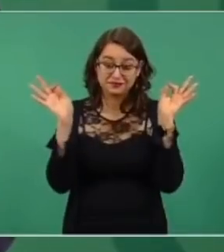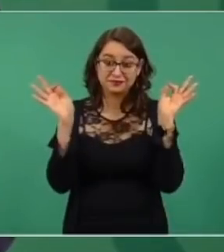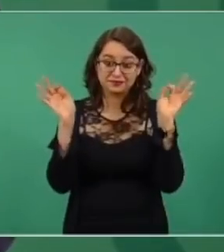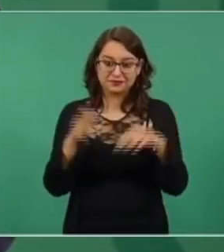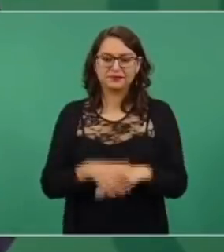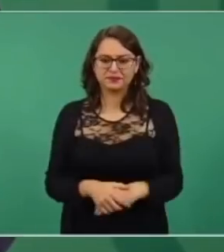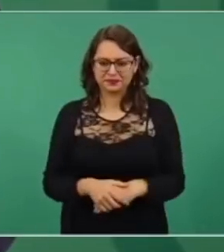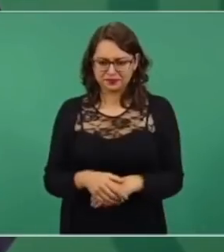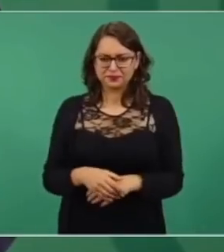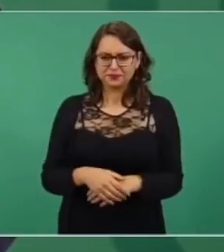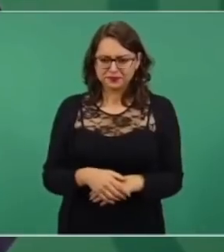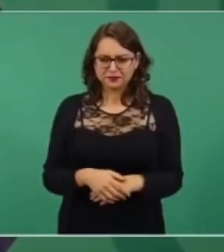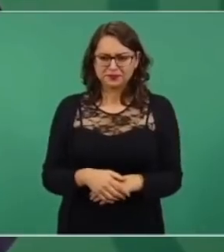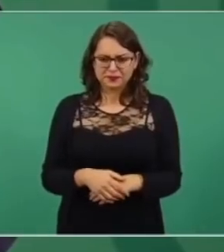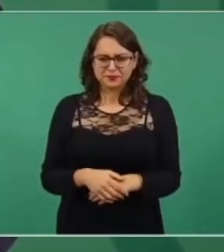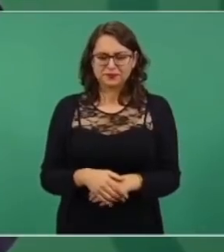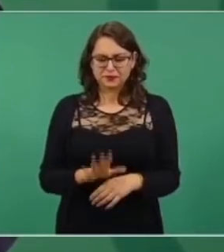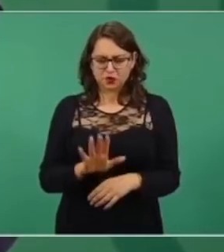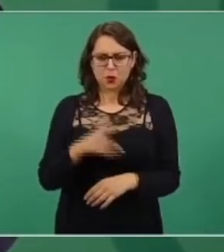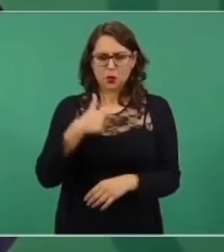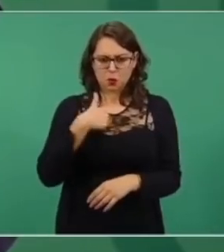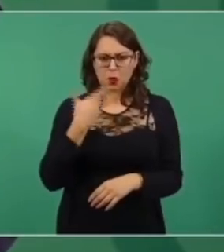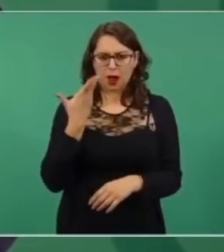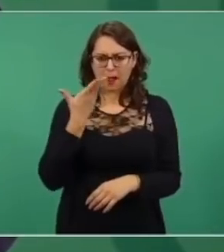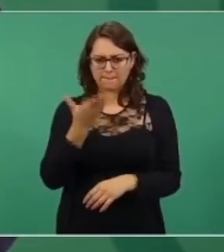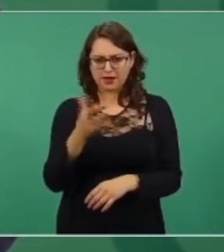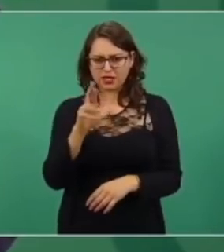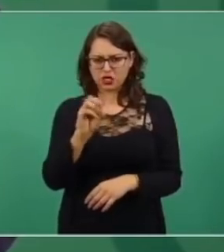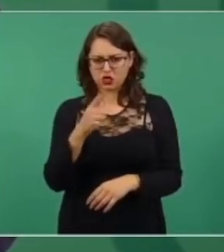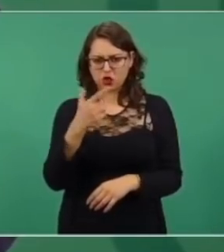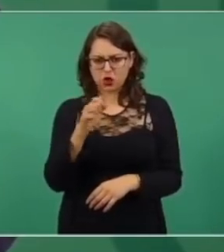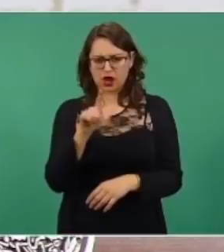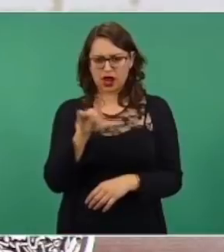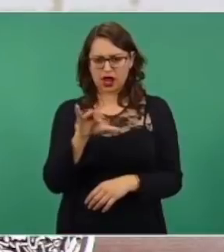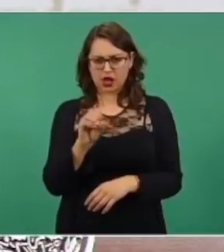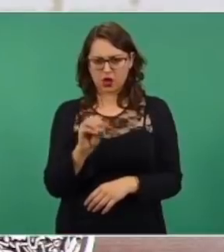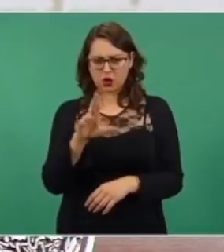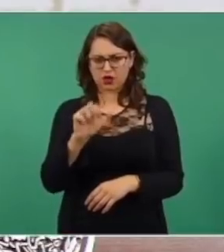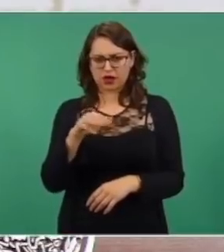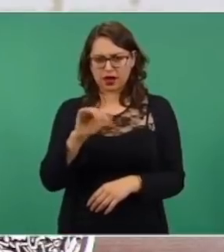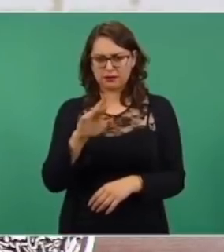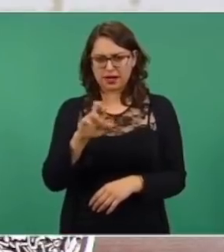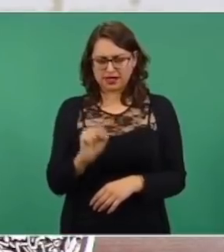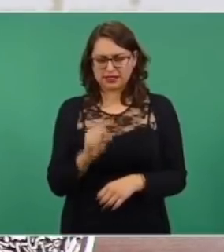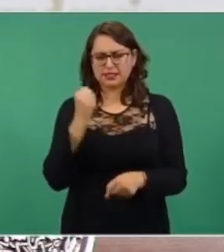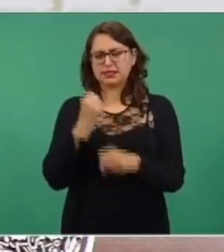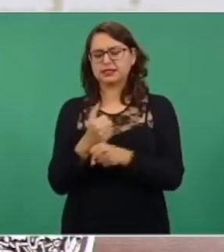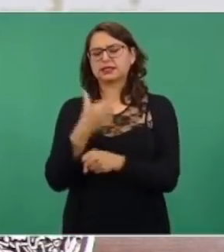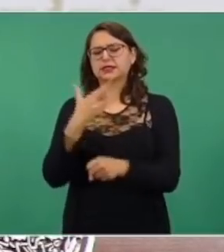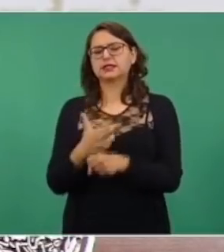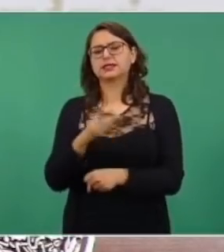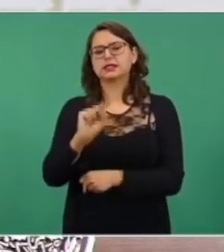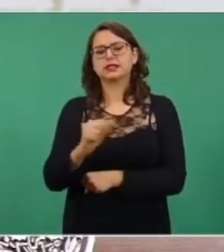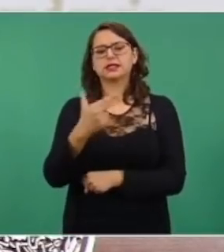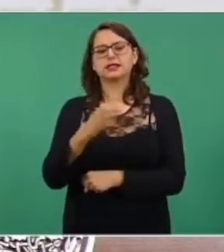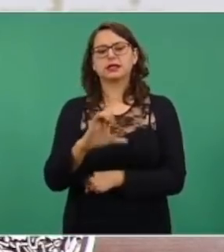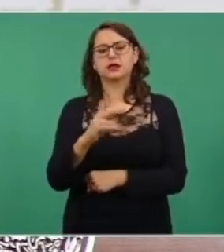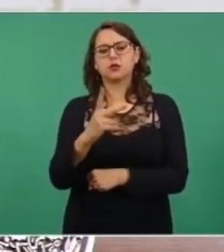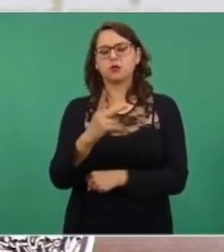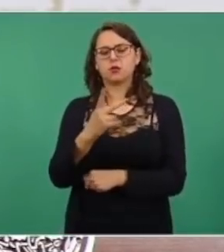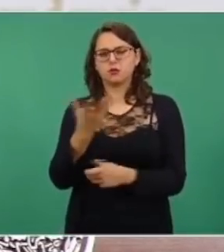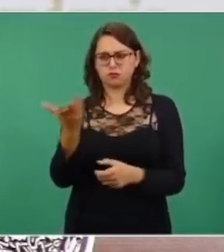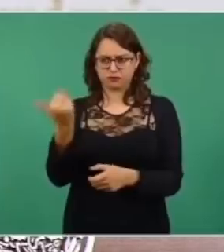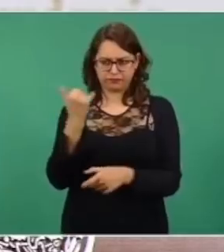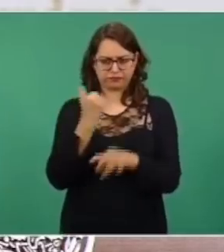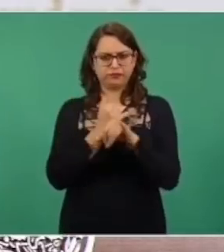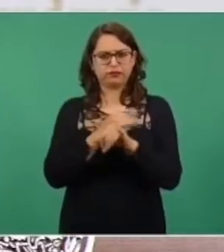Vamos a pedirle a Rogelio Ramírez de la O, secretario de Hacienda, que